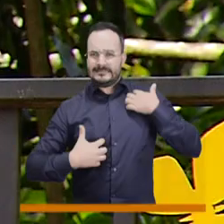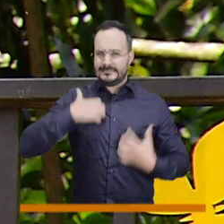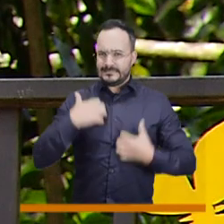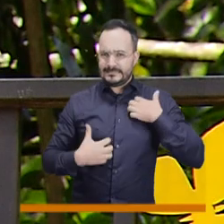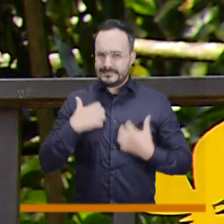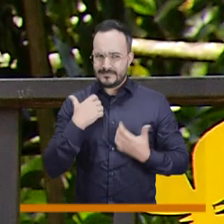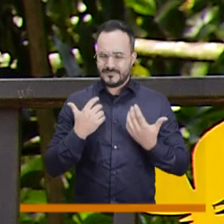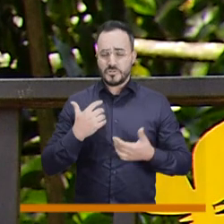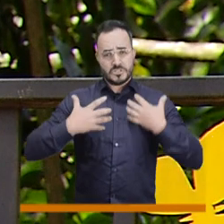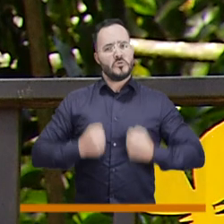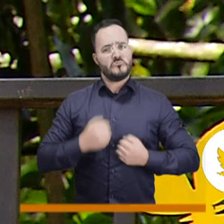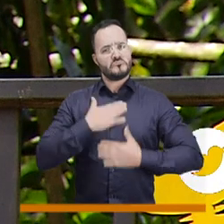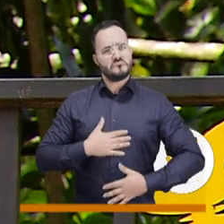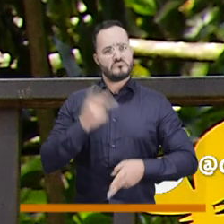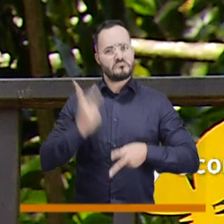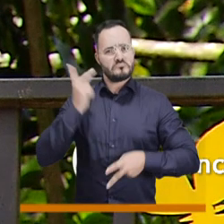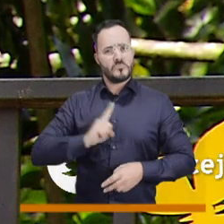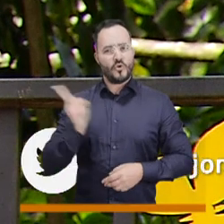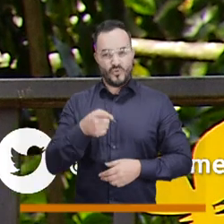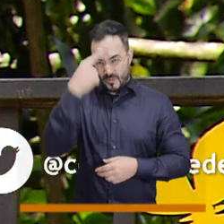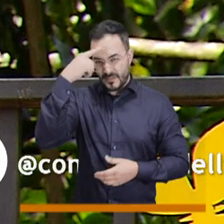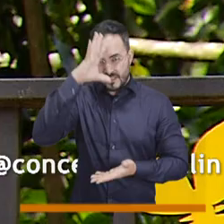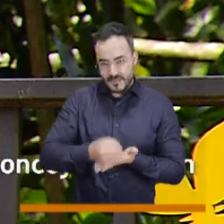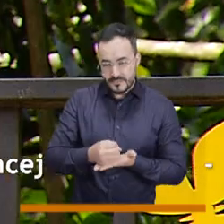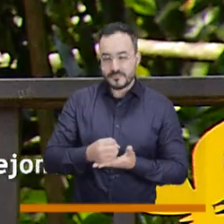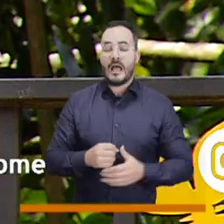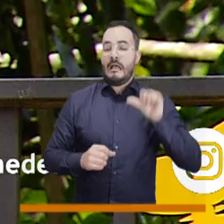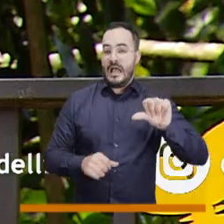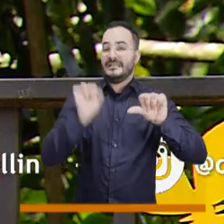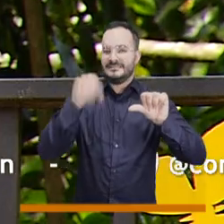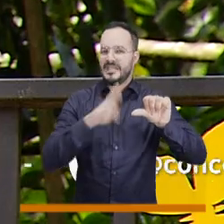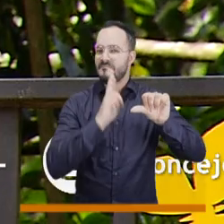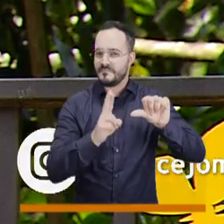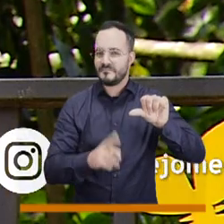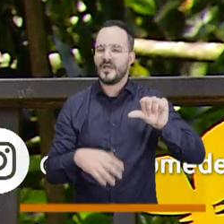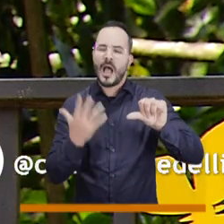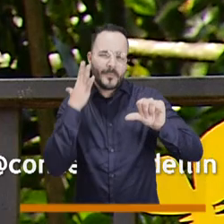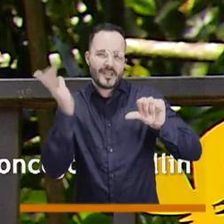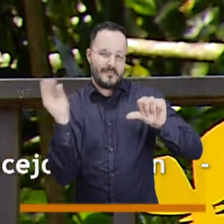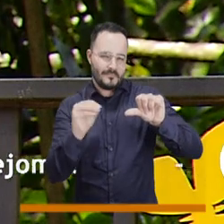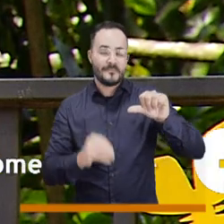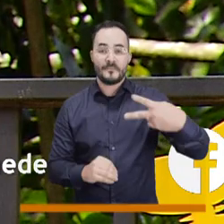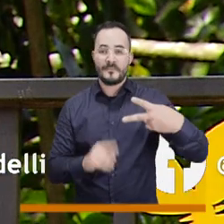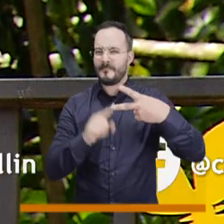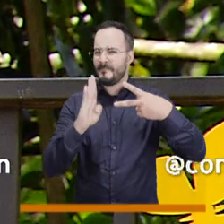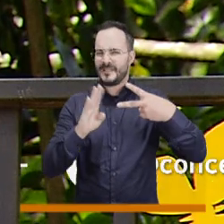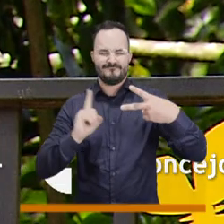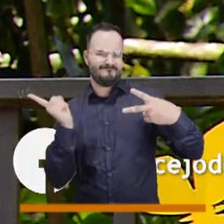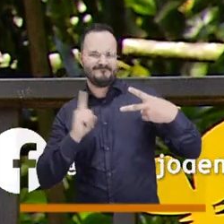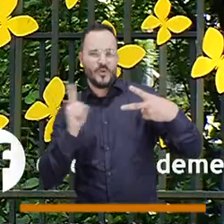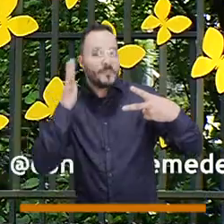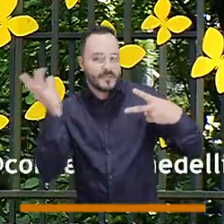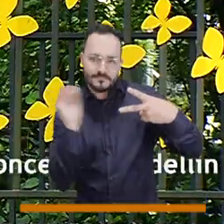que es mayor la inseguridad en Medellín y el Valle del Aburrá? A, sí, y nos cuenta por qué. B, no, y nos cuenta por